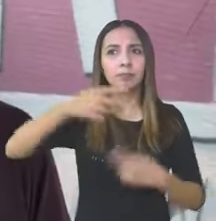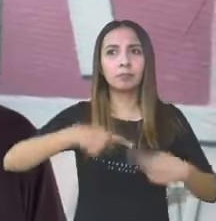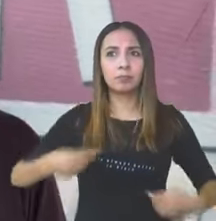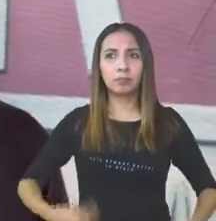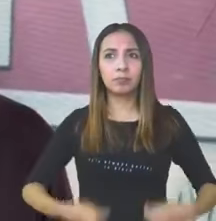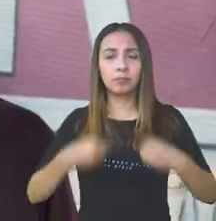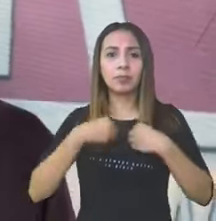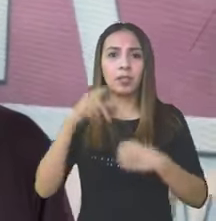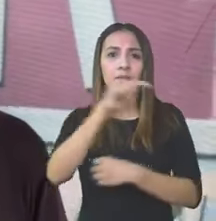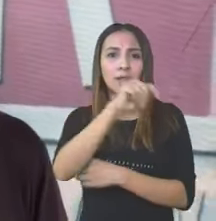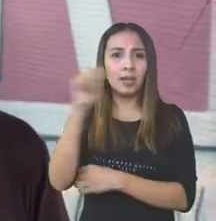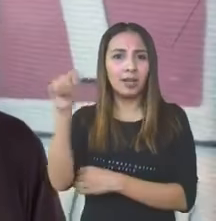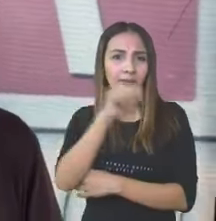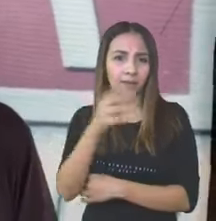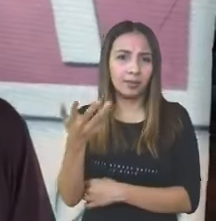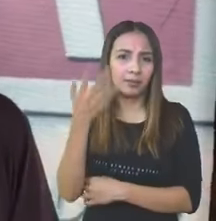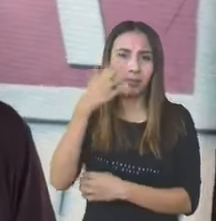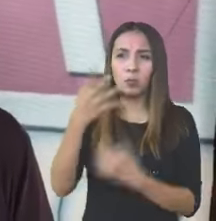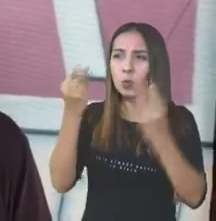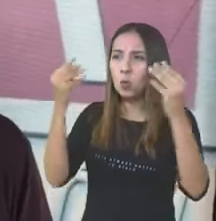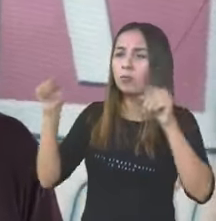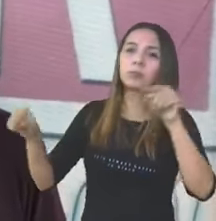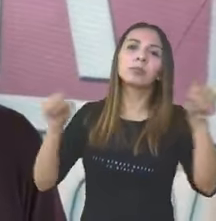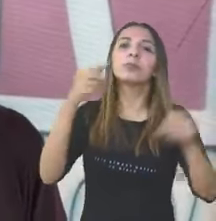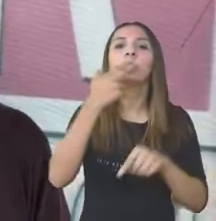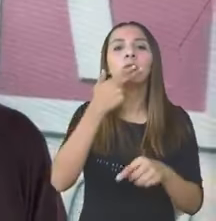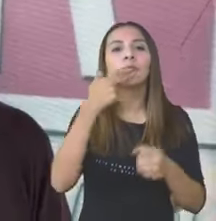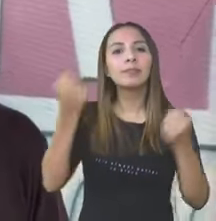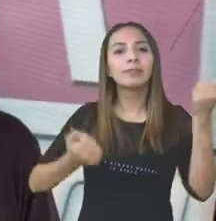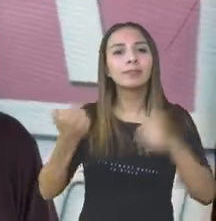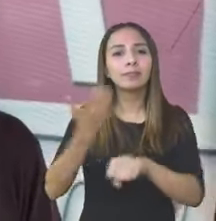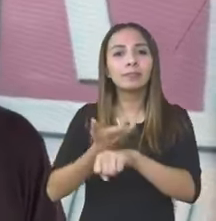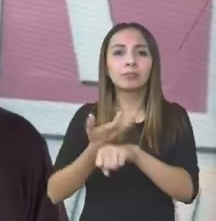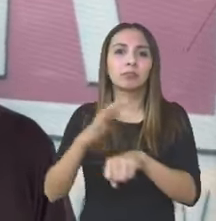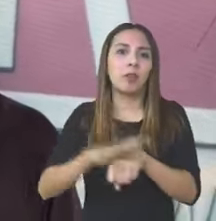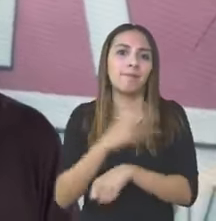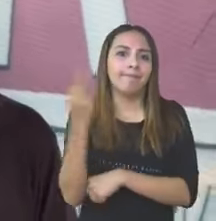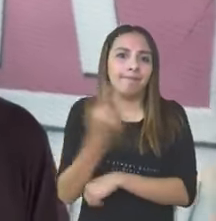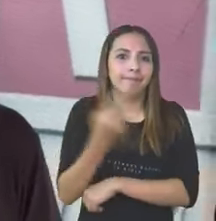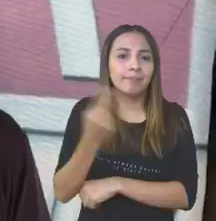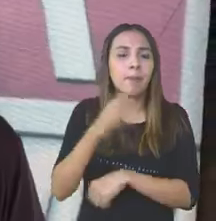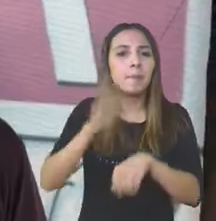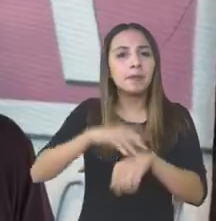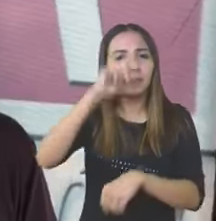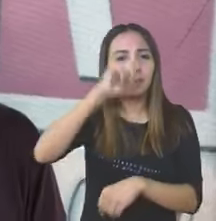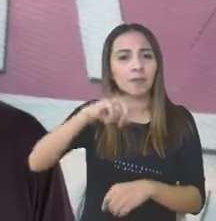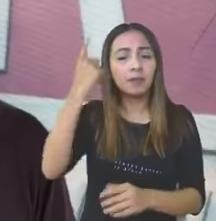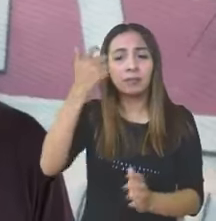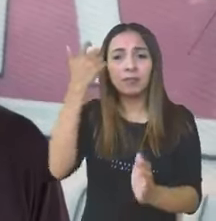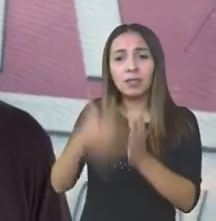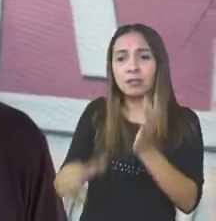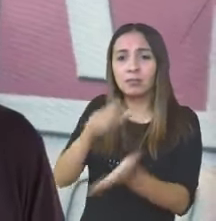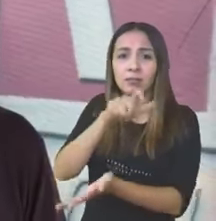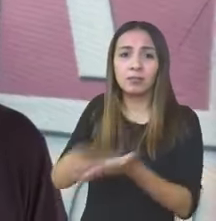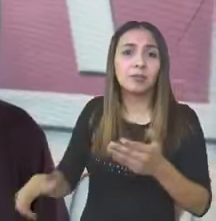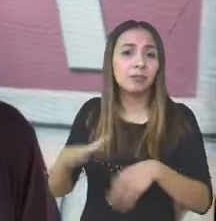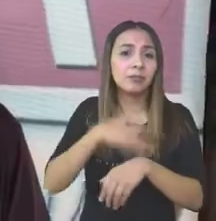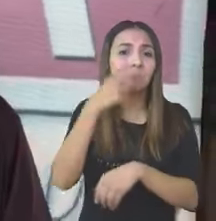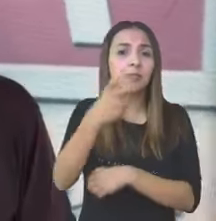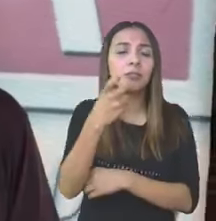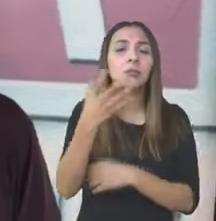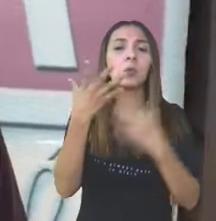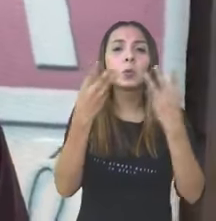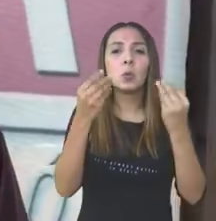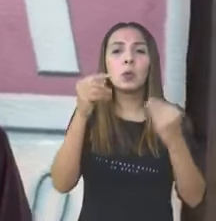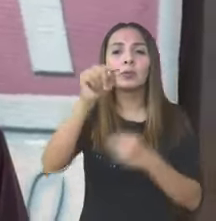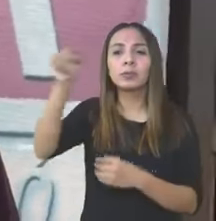anteriormente, traemos autos americanos o traen autos americanos por necesidad, porque es lo más accesible. Es imposible para muchos